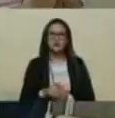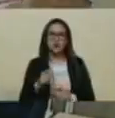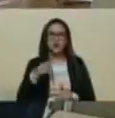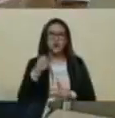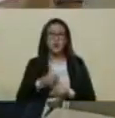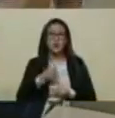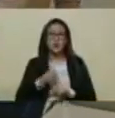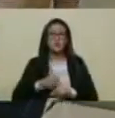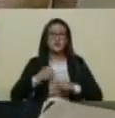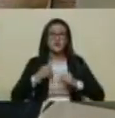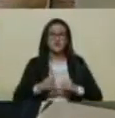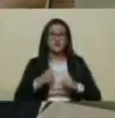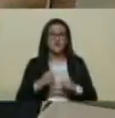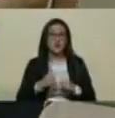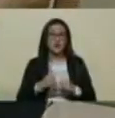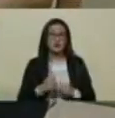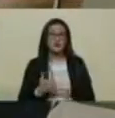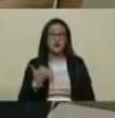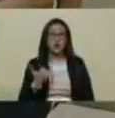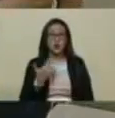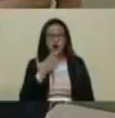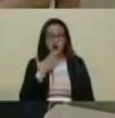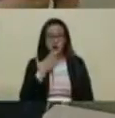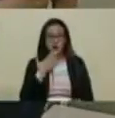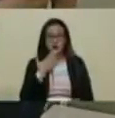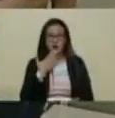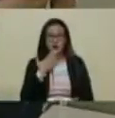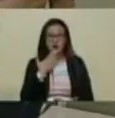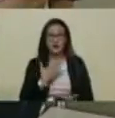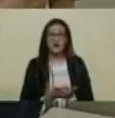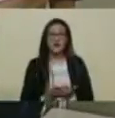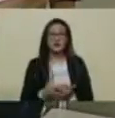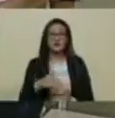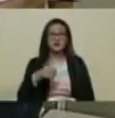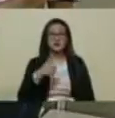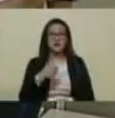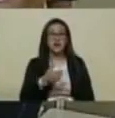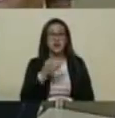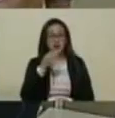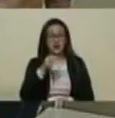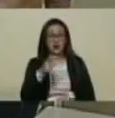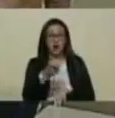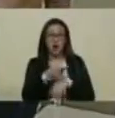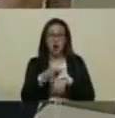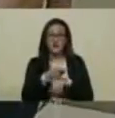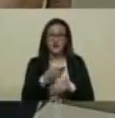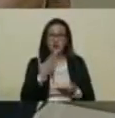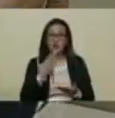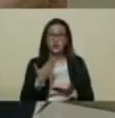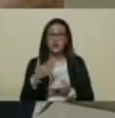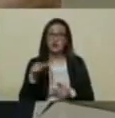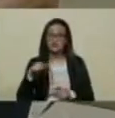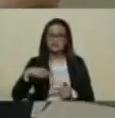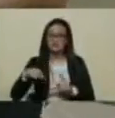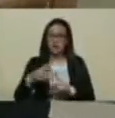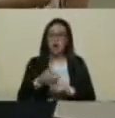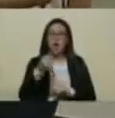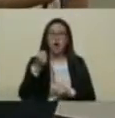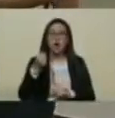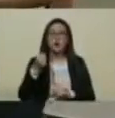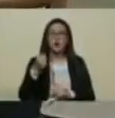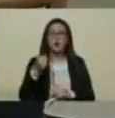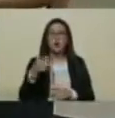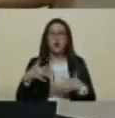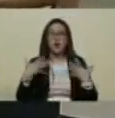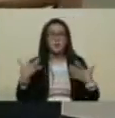lucha fuerte y hoy día, gracias a nuestro comandante Rangel Silva, ya lo tenemos, es un logro, es